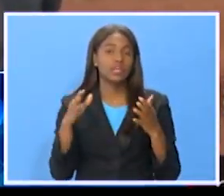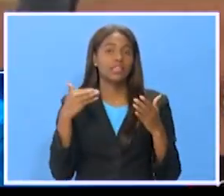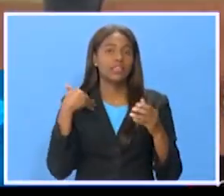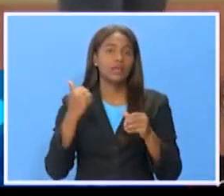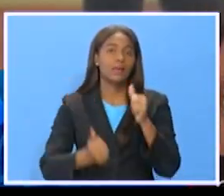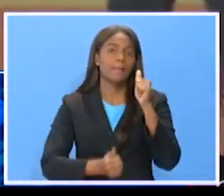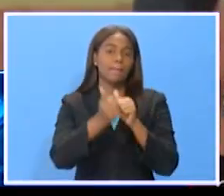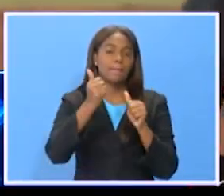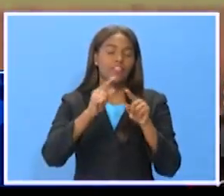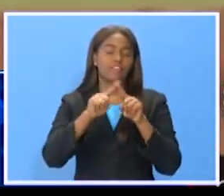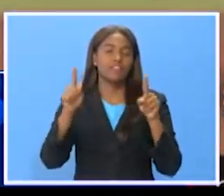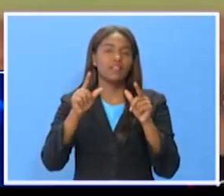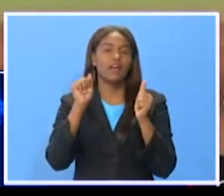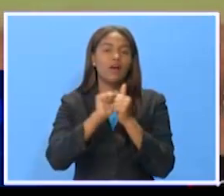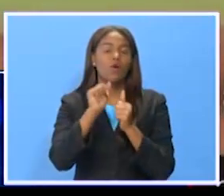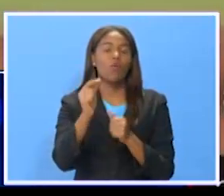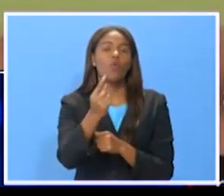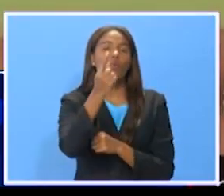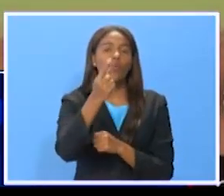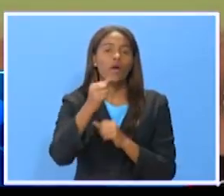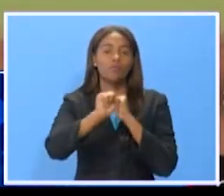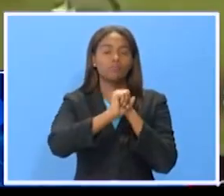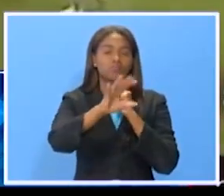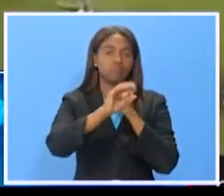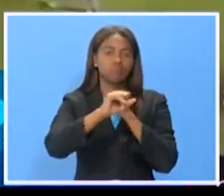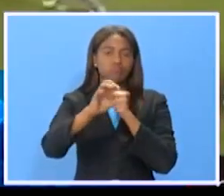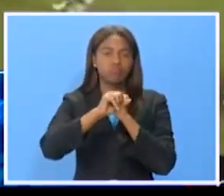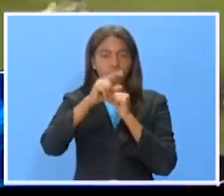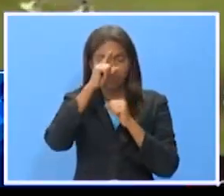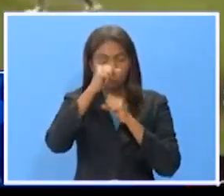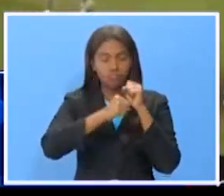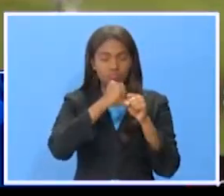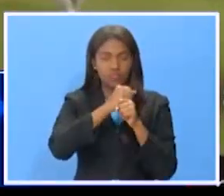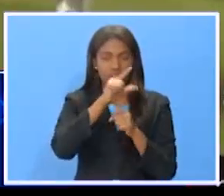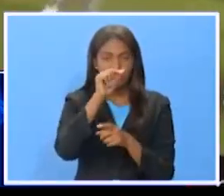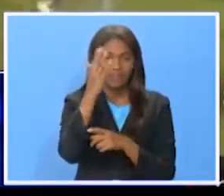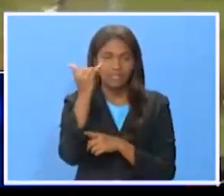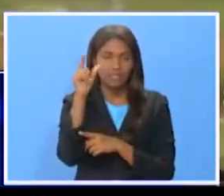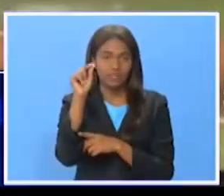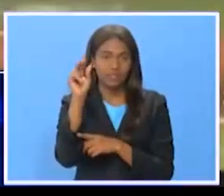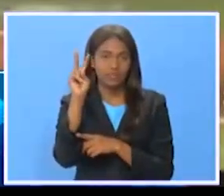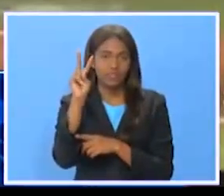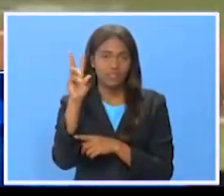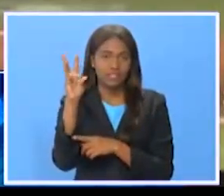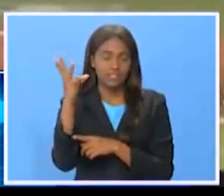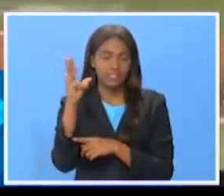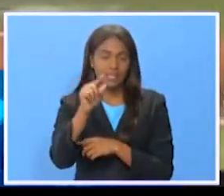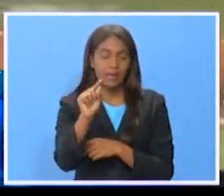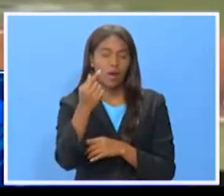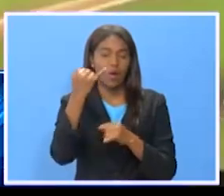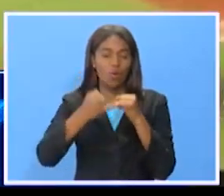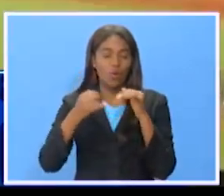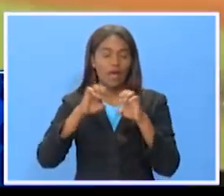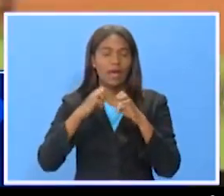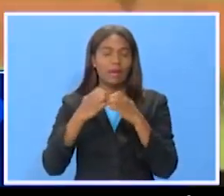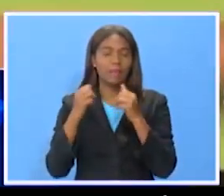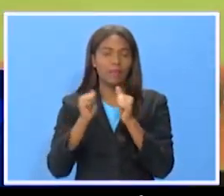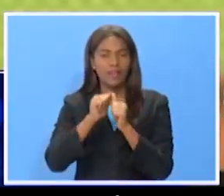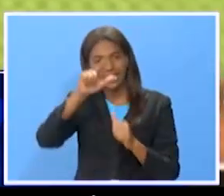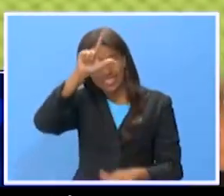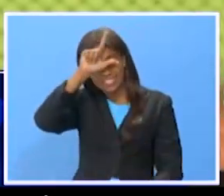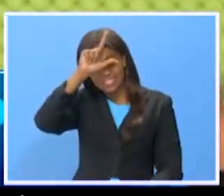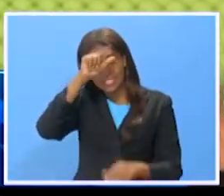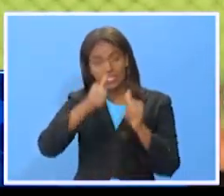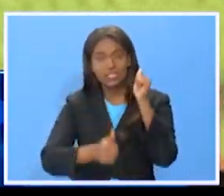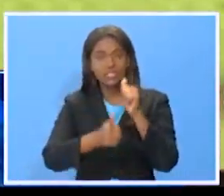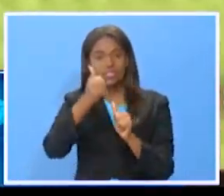campeón diferente, con excepción de la campaña 2015-2016, que fue la última donde el conjunto de los Tigres del Licey